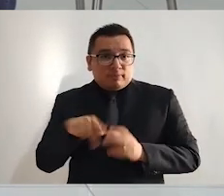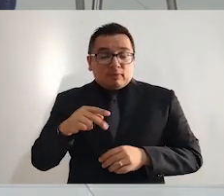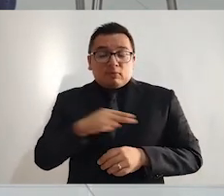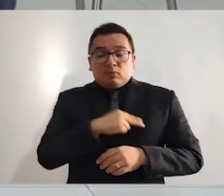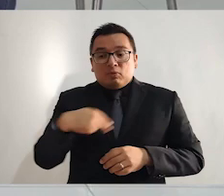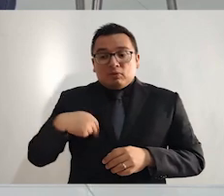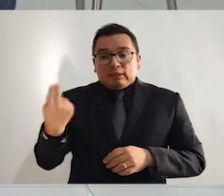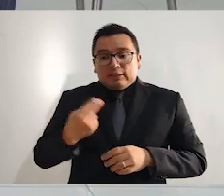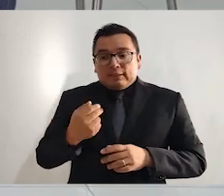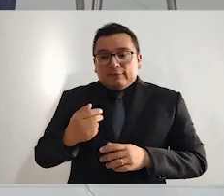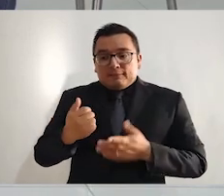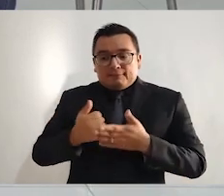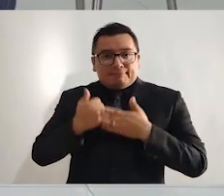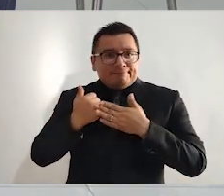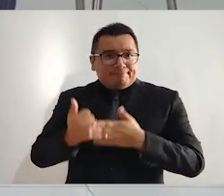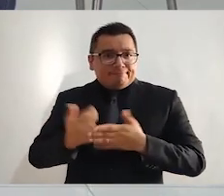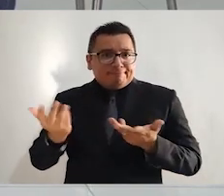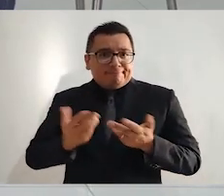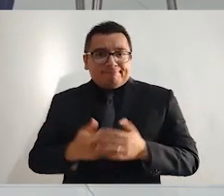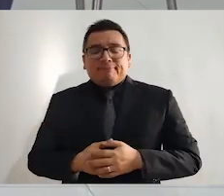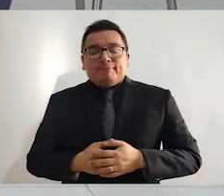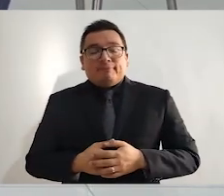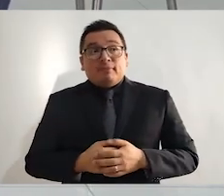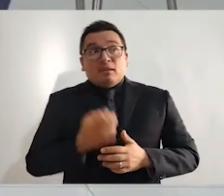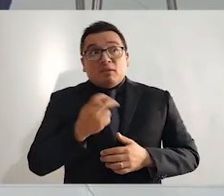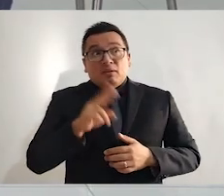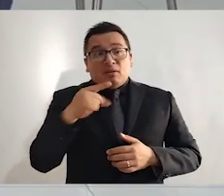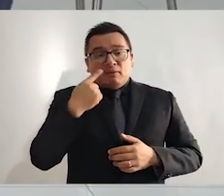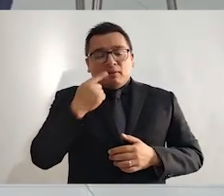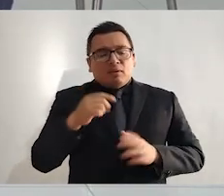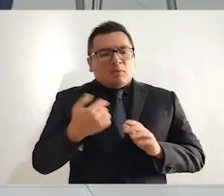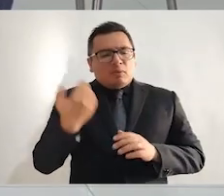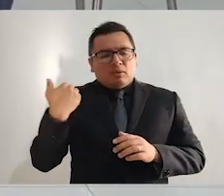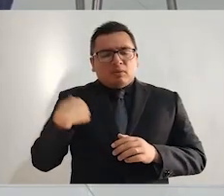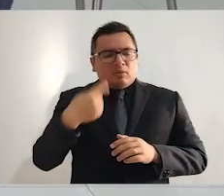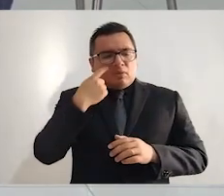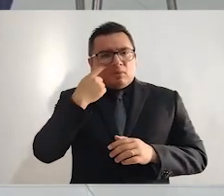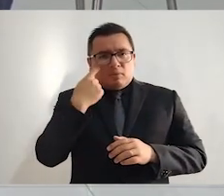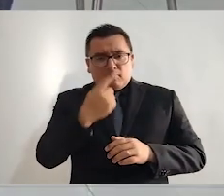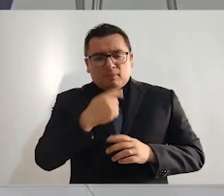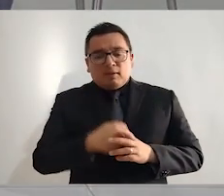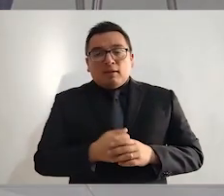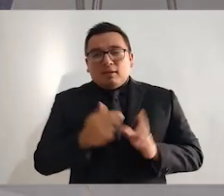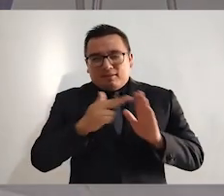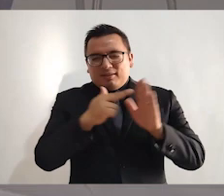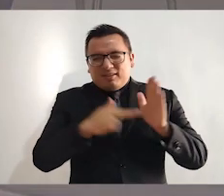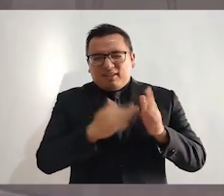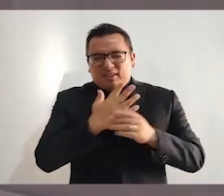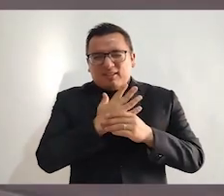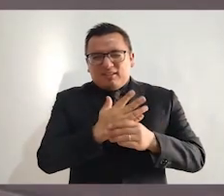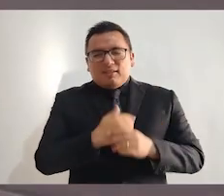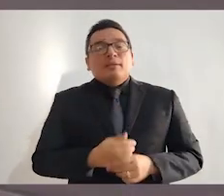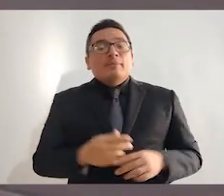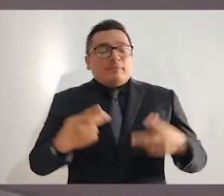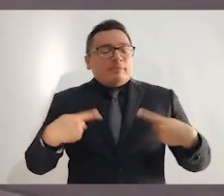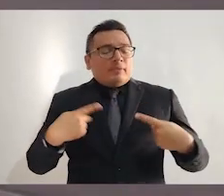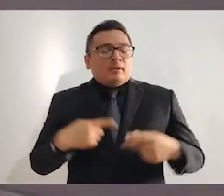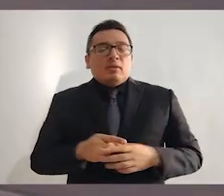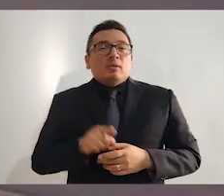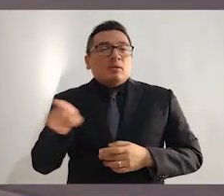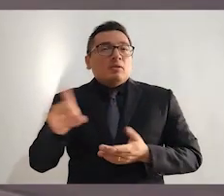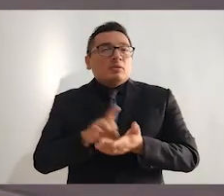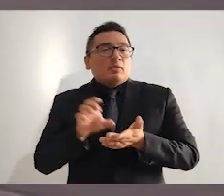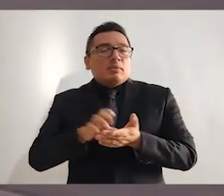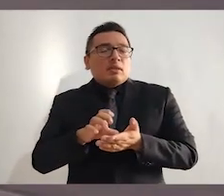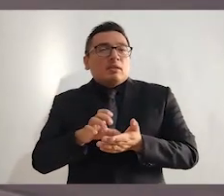les demos oportunidad de poderlo hacer. Claro, por ahí yo veía en el protocolo que dice cómo apoyar a una persona